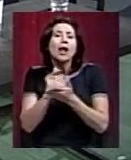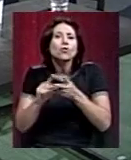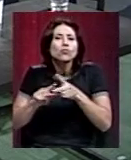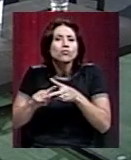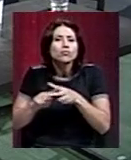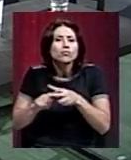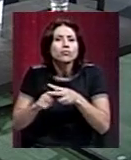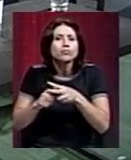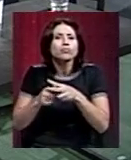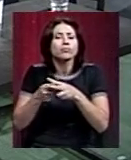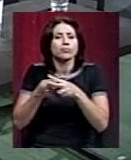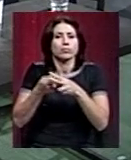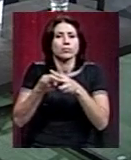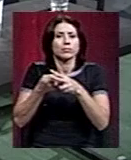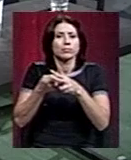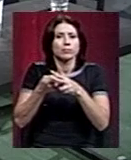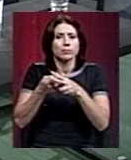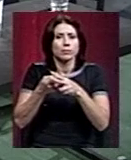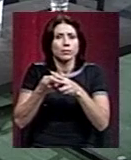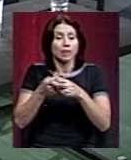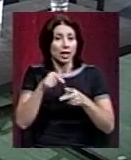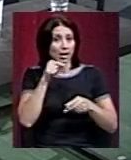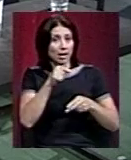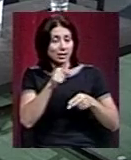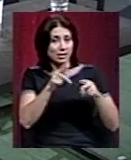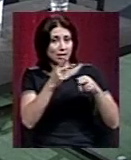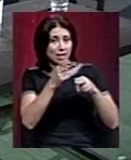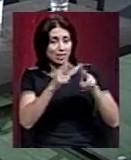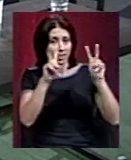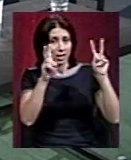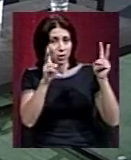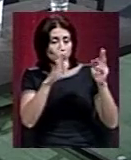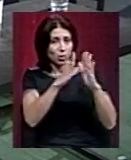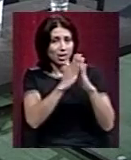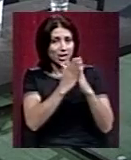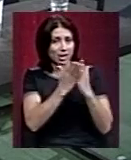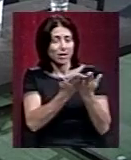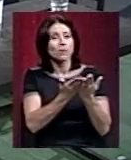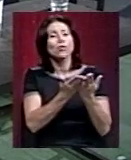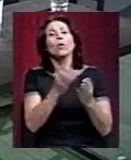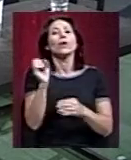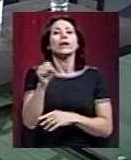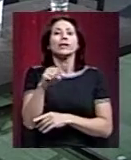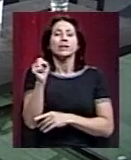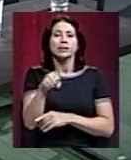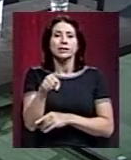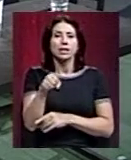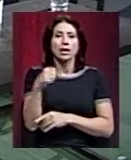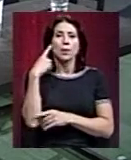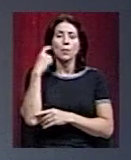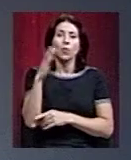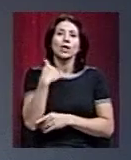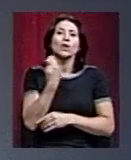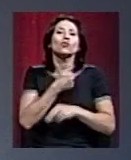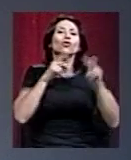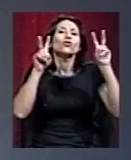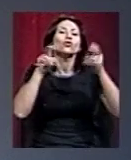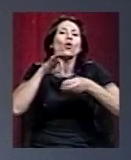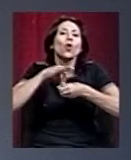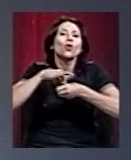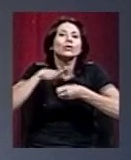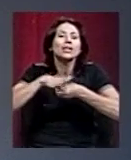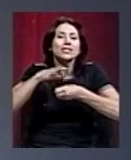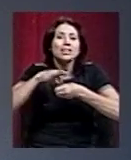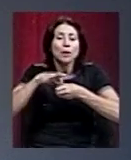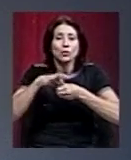décadas predecesoras. ¿Qué es el título de su libro? Que es el título del libro precisamente porque cosechamos la tempestad de los